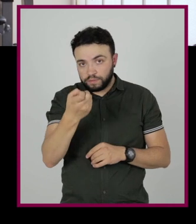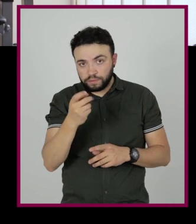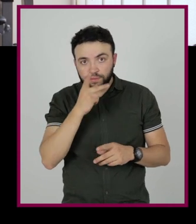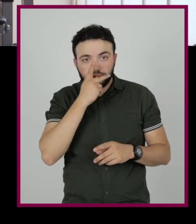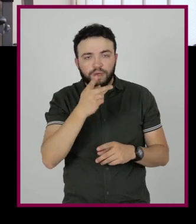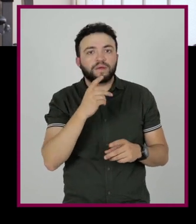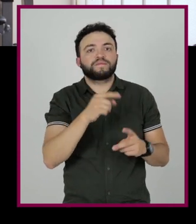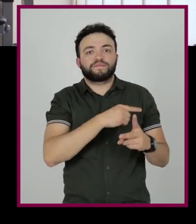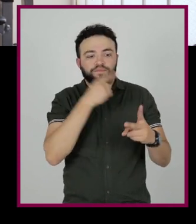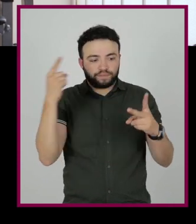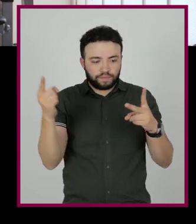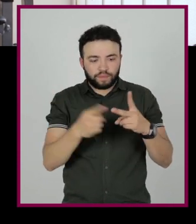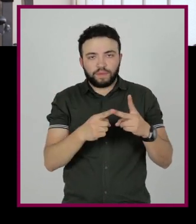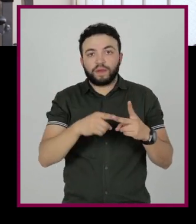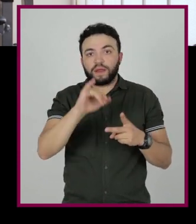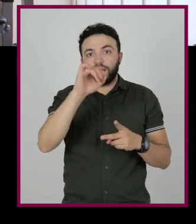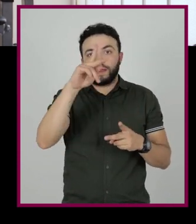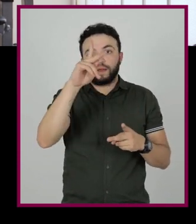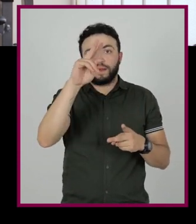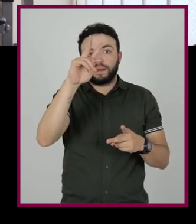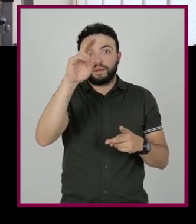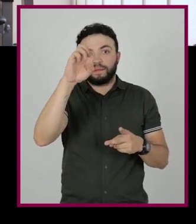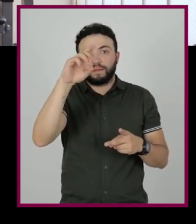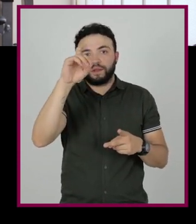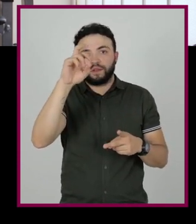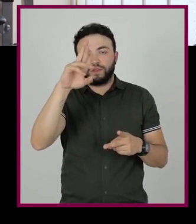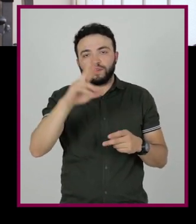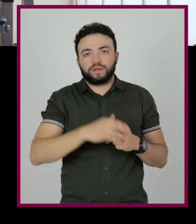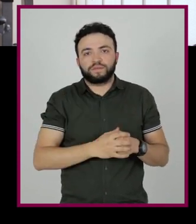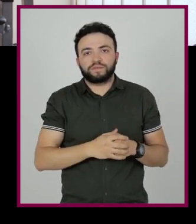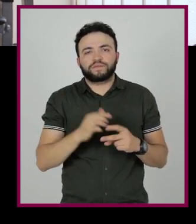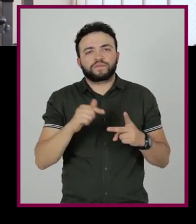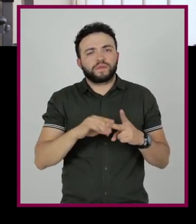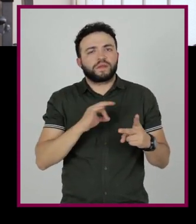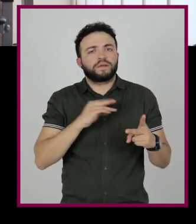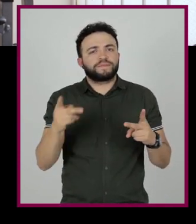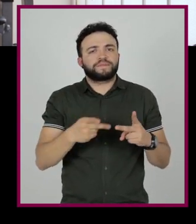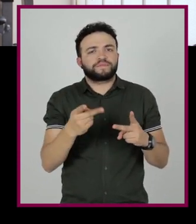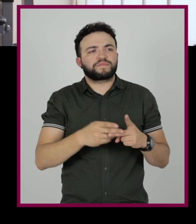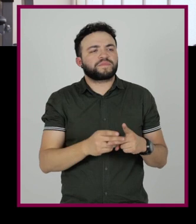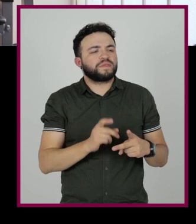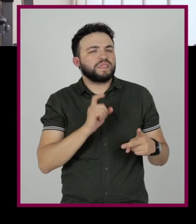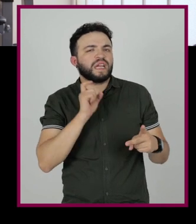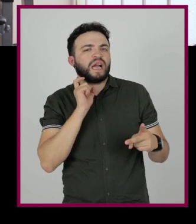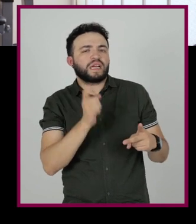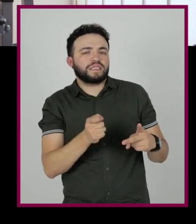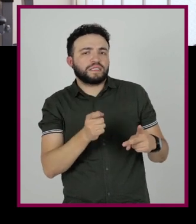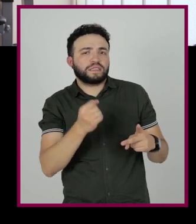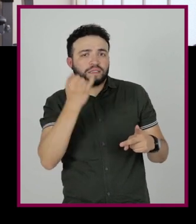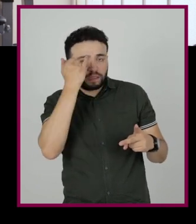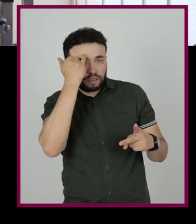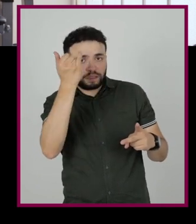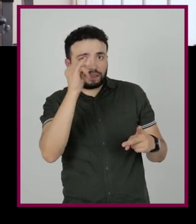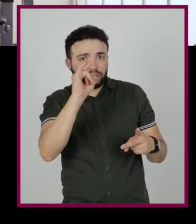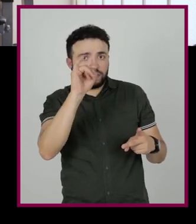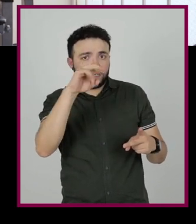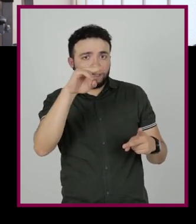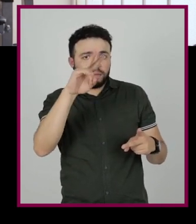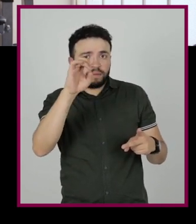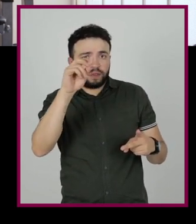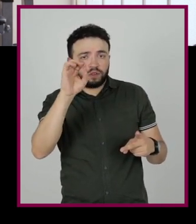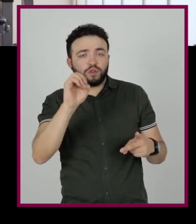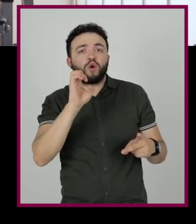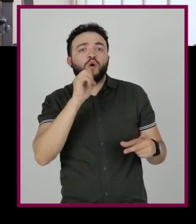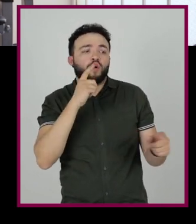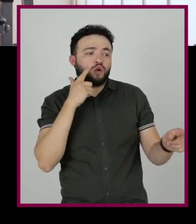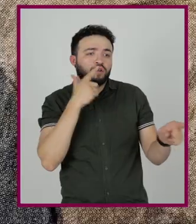siguiente parte de nuestras siglas, inventor. Aquí las preguntas podrían ser, ¿Quién inventó o descubrió la teoría? Colocando